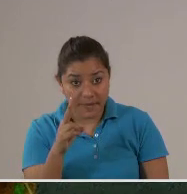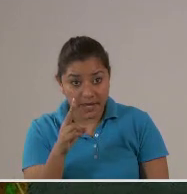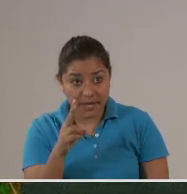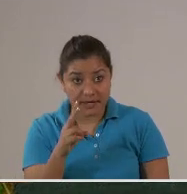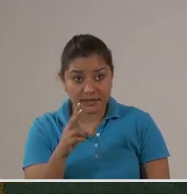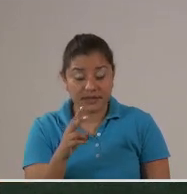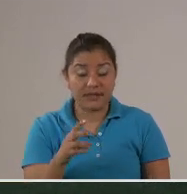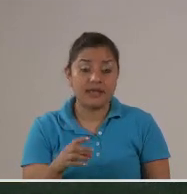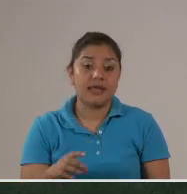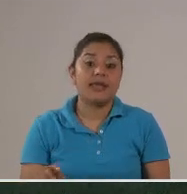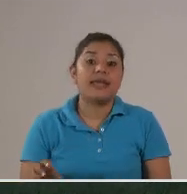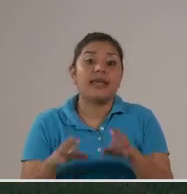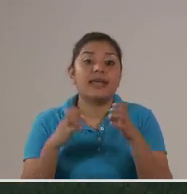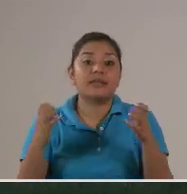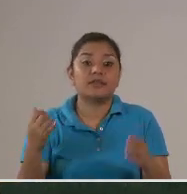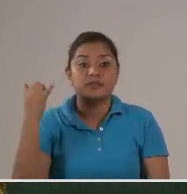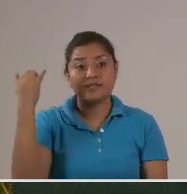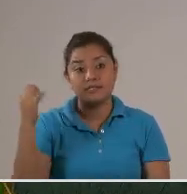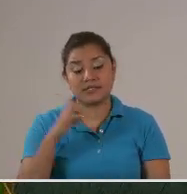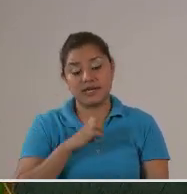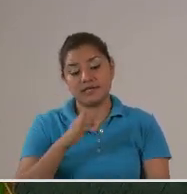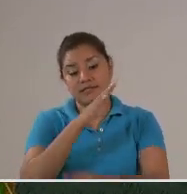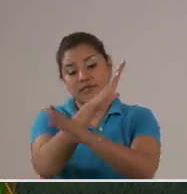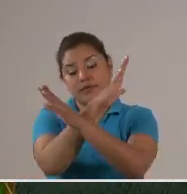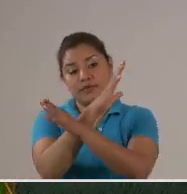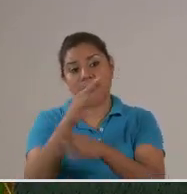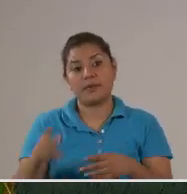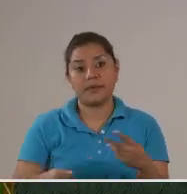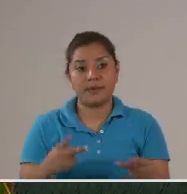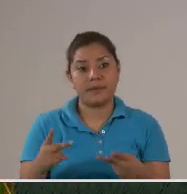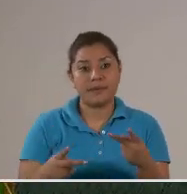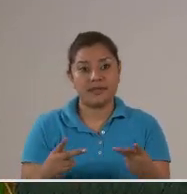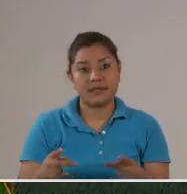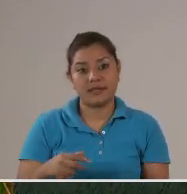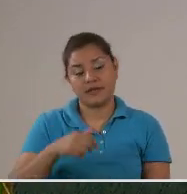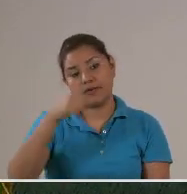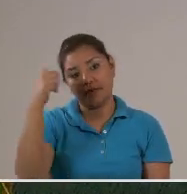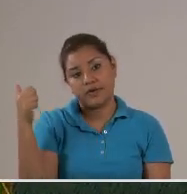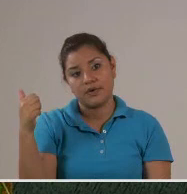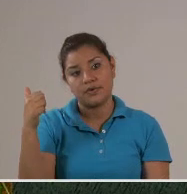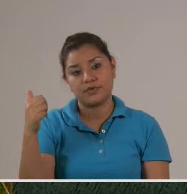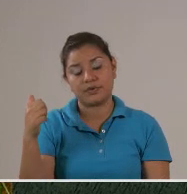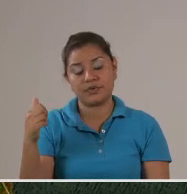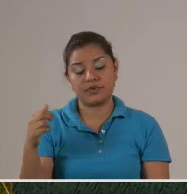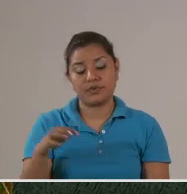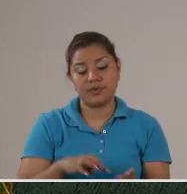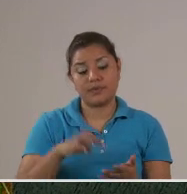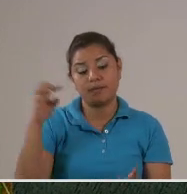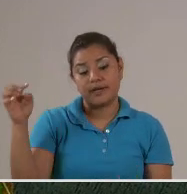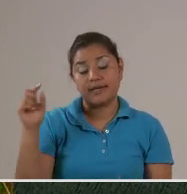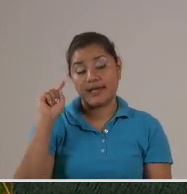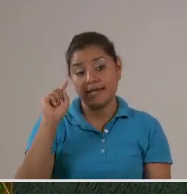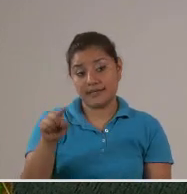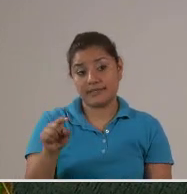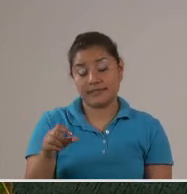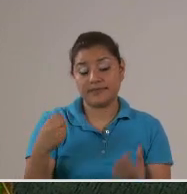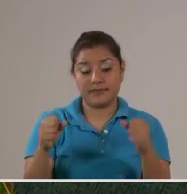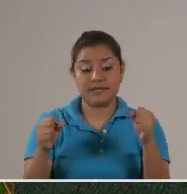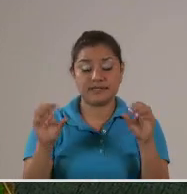es seguro venderlo allá o no así hacen en el